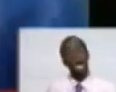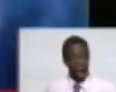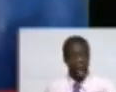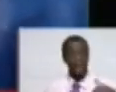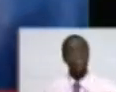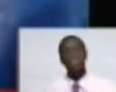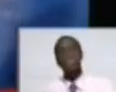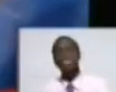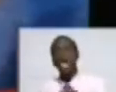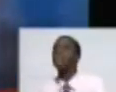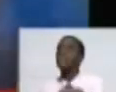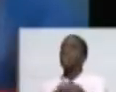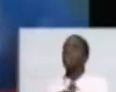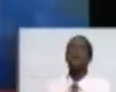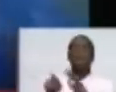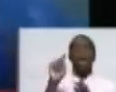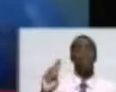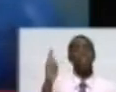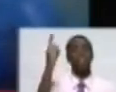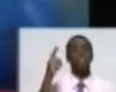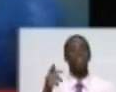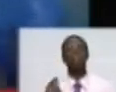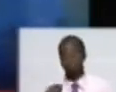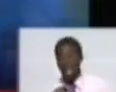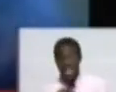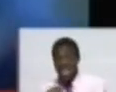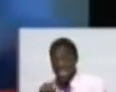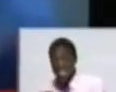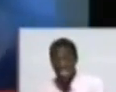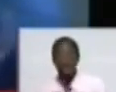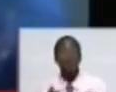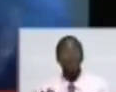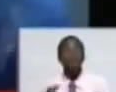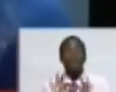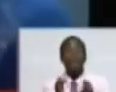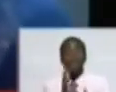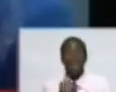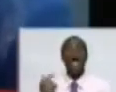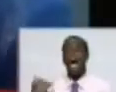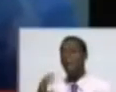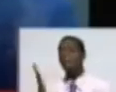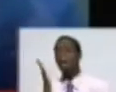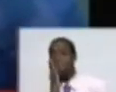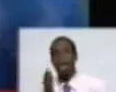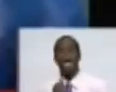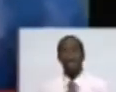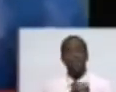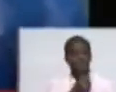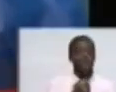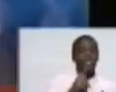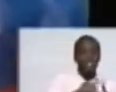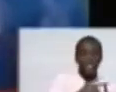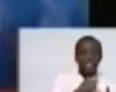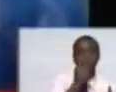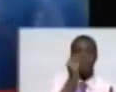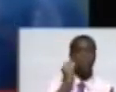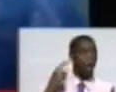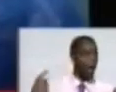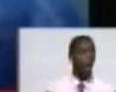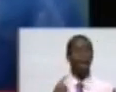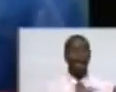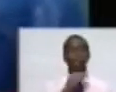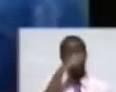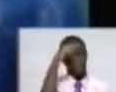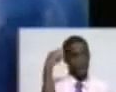se lo va a llevar para allá. El niño sí tiene familiares, porque el niño tiene a su mamá, a su abuela, a sus tíos y a sus tías. Y tiene a su